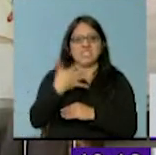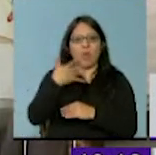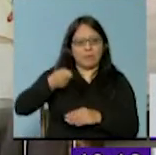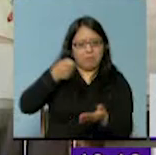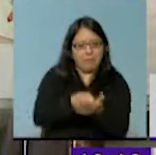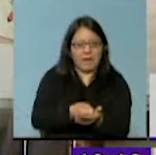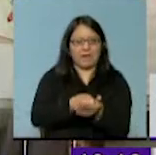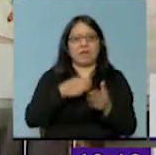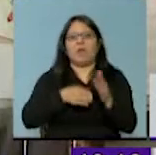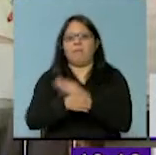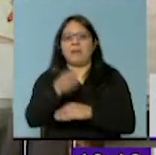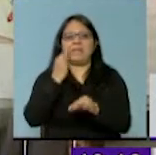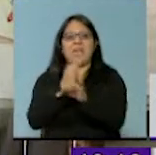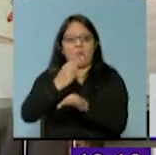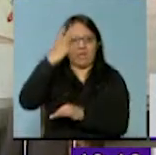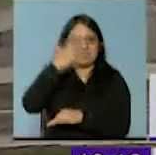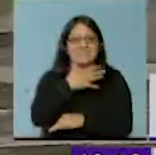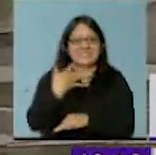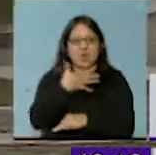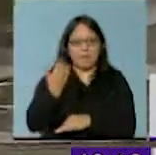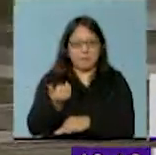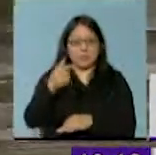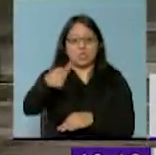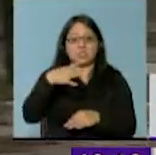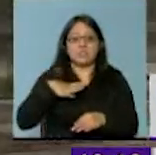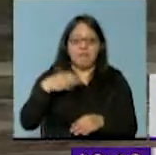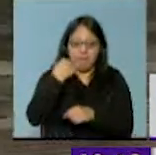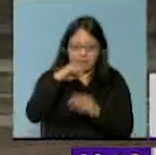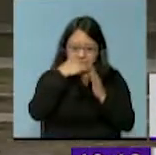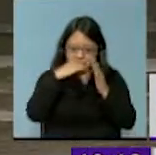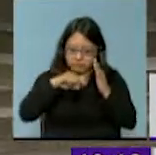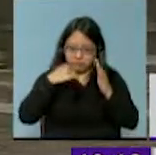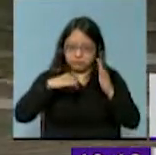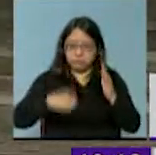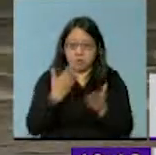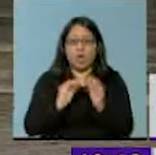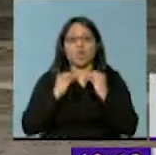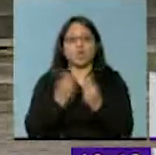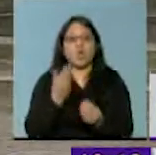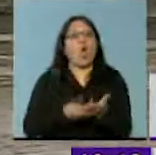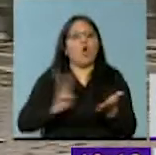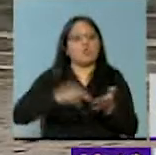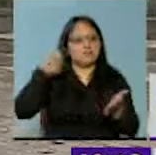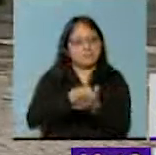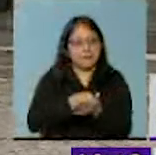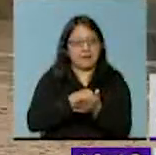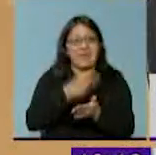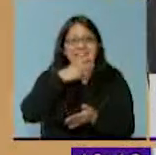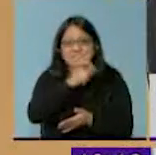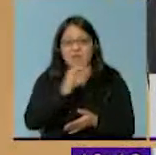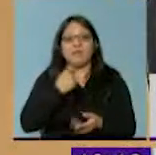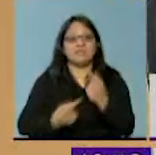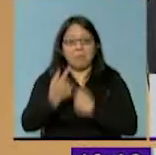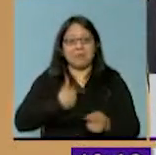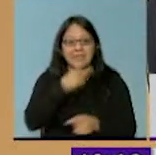colegio, los 2000 pesos que cobra por reincorporación, etcétera, etcétera, etcétera? Hasta ahora nadie lo logró responder, porque si bien es cierto, mostramos